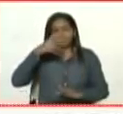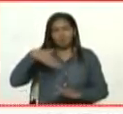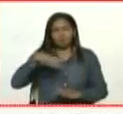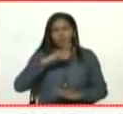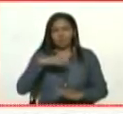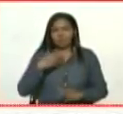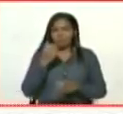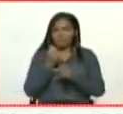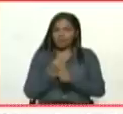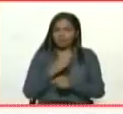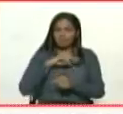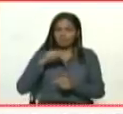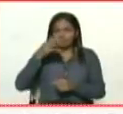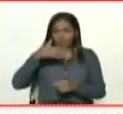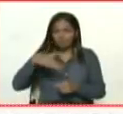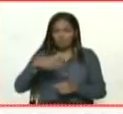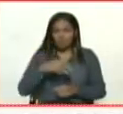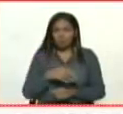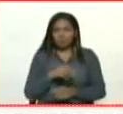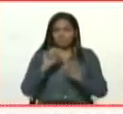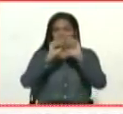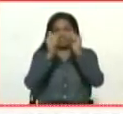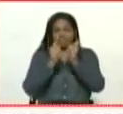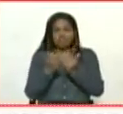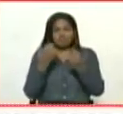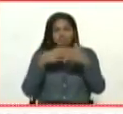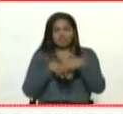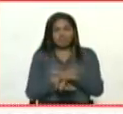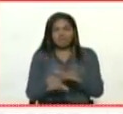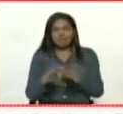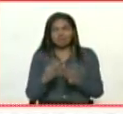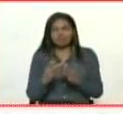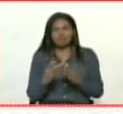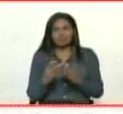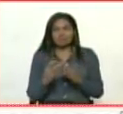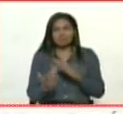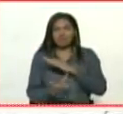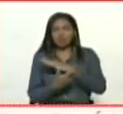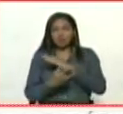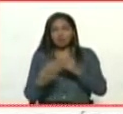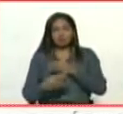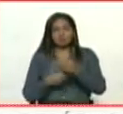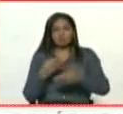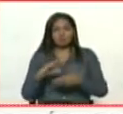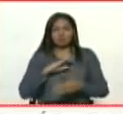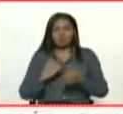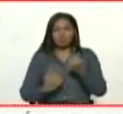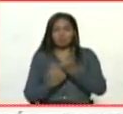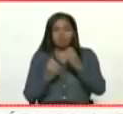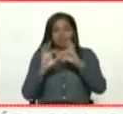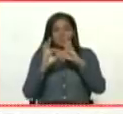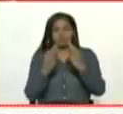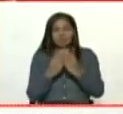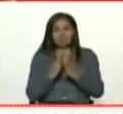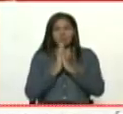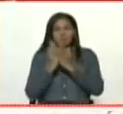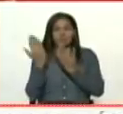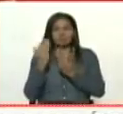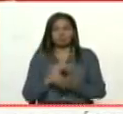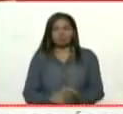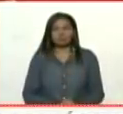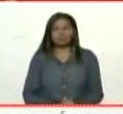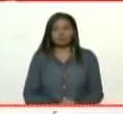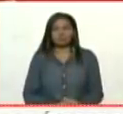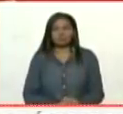puede esperar nuestro pueblo de estos sistemas integrados de alta tecnología que hemos creado para apoyar a la familia? Por favor. Presidente,